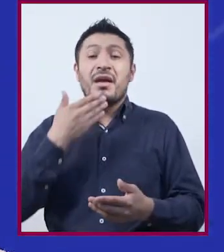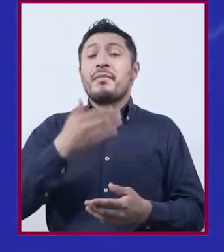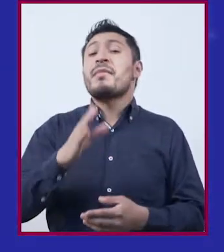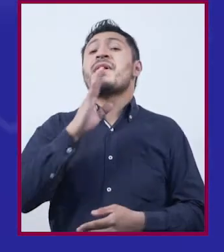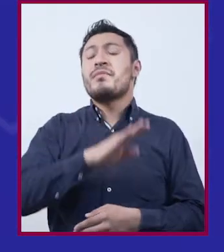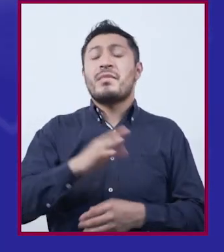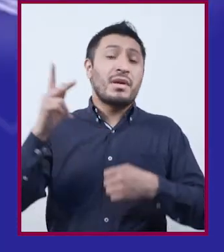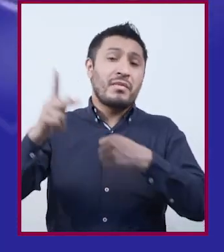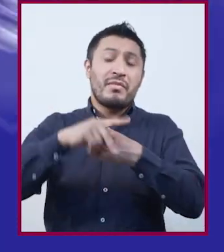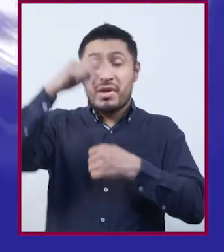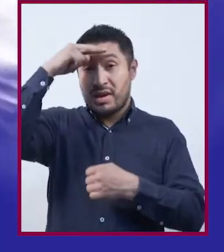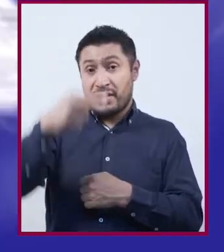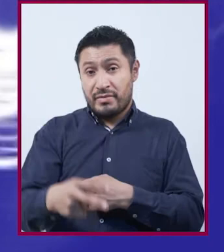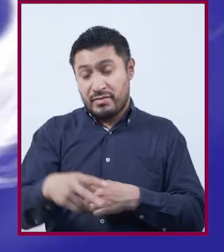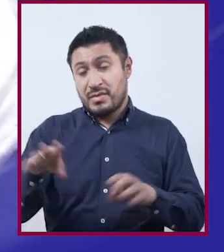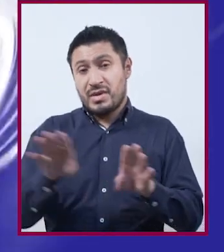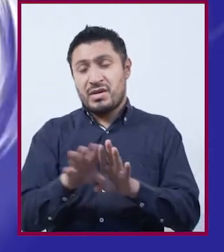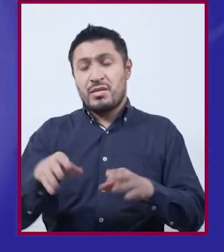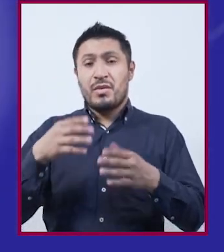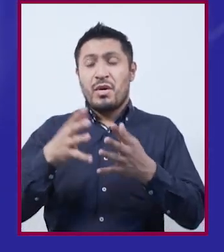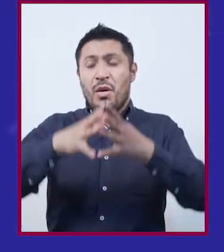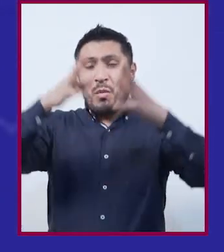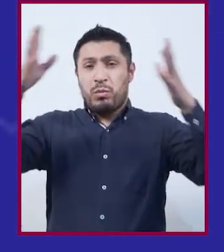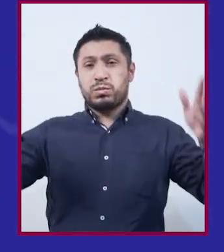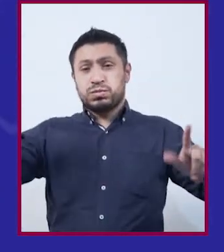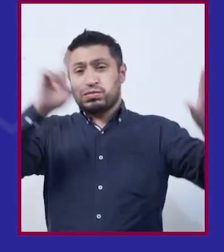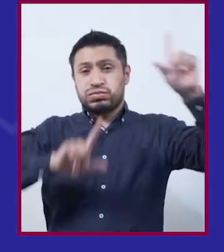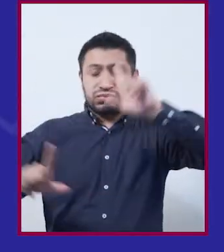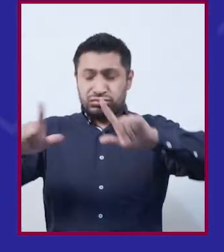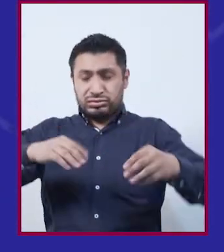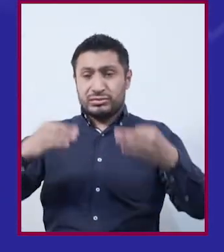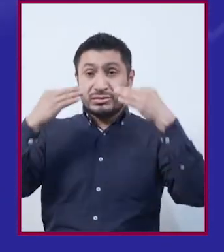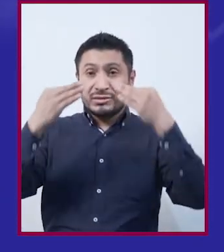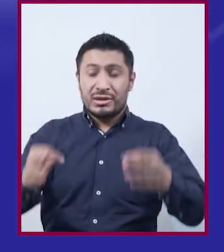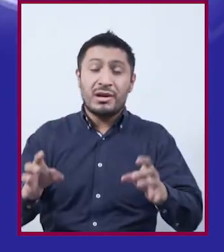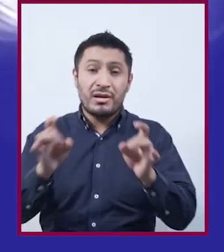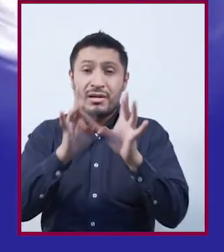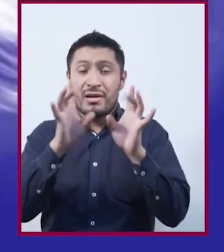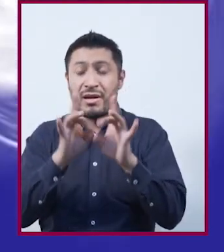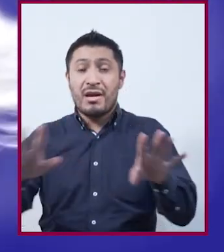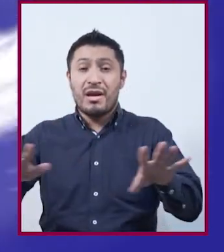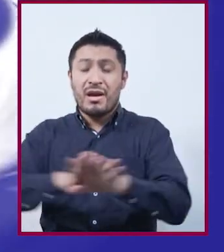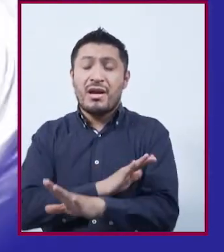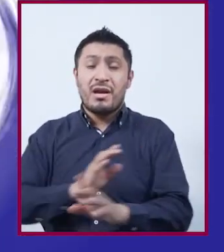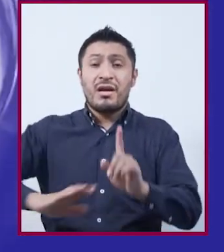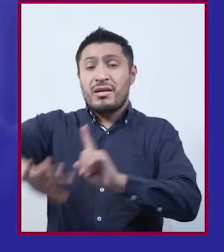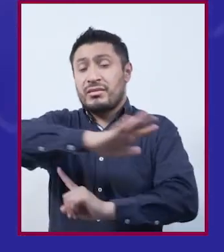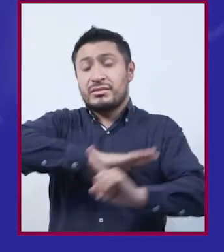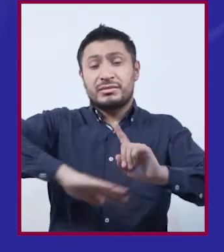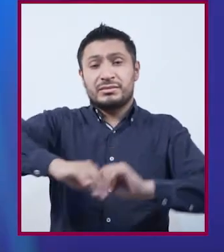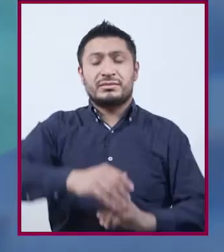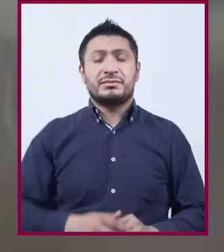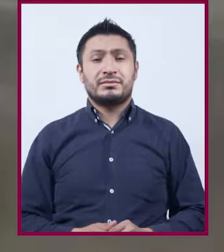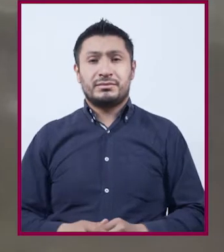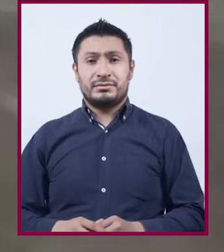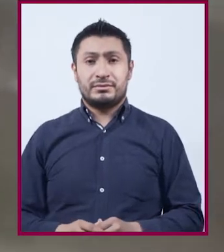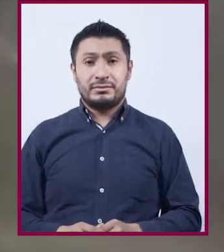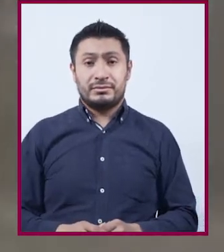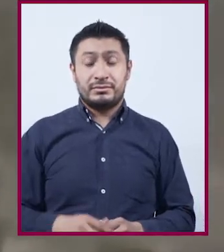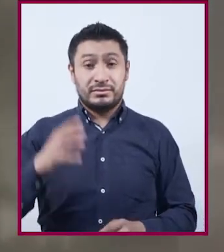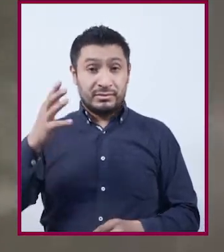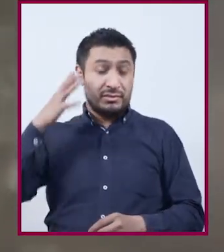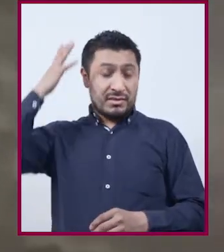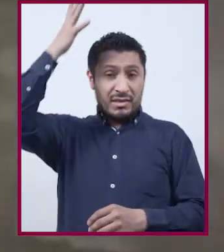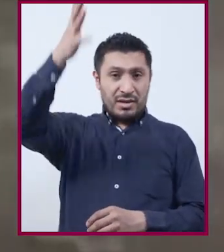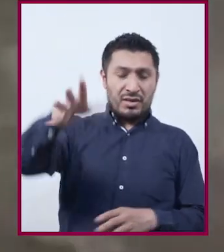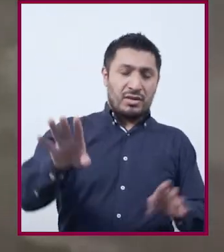Para bien y para mal, nuestro país es como un enorme laboratorio en el que se ven los efectos del cambio climático.